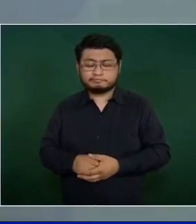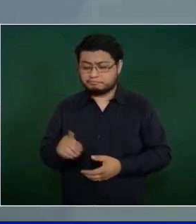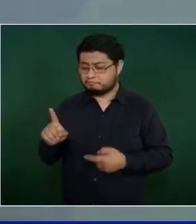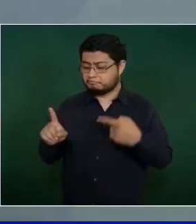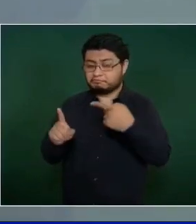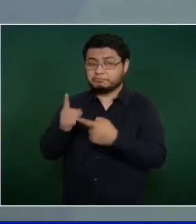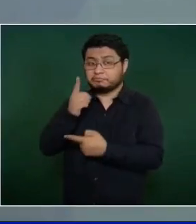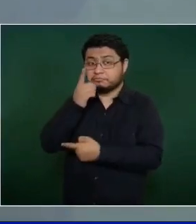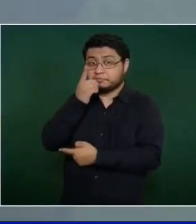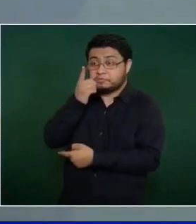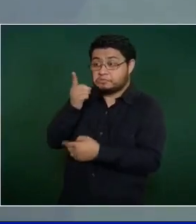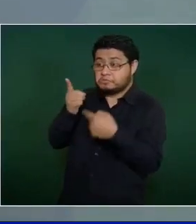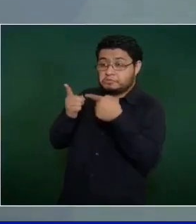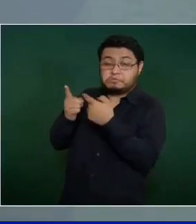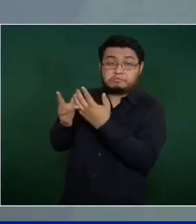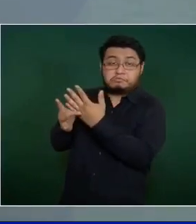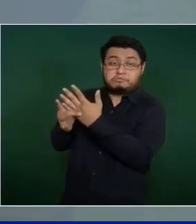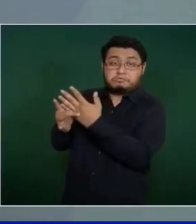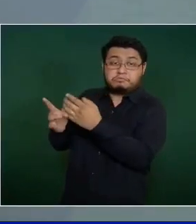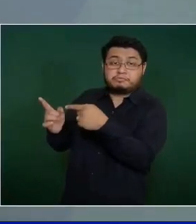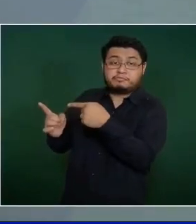De que muchos jóvenes